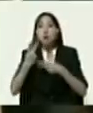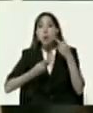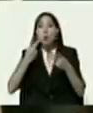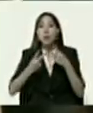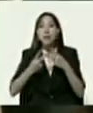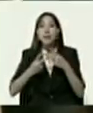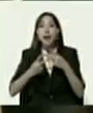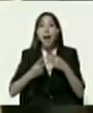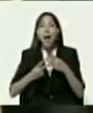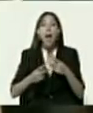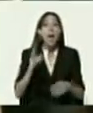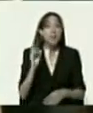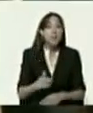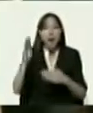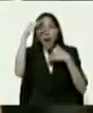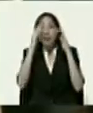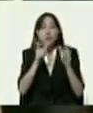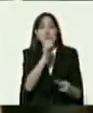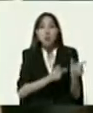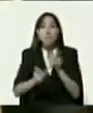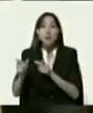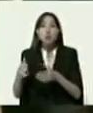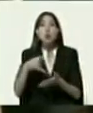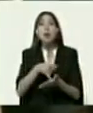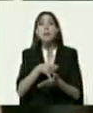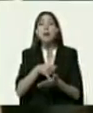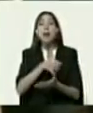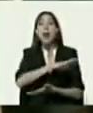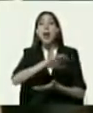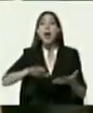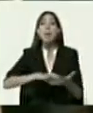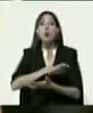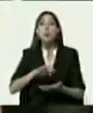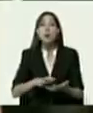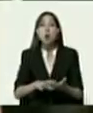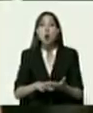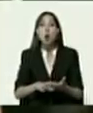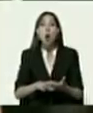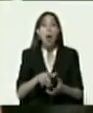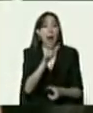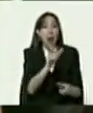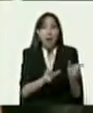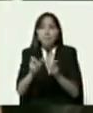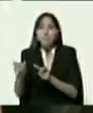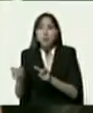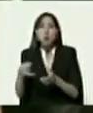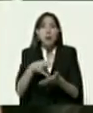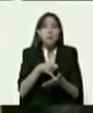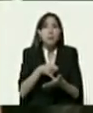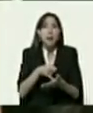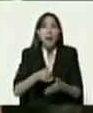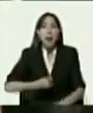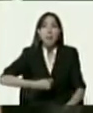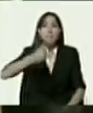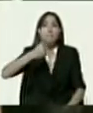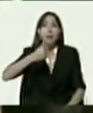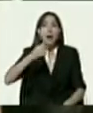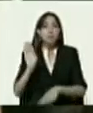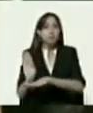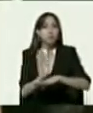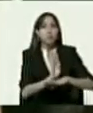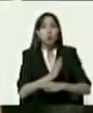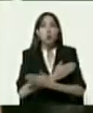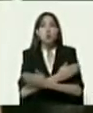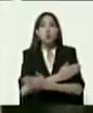de atención a las víctimas del bloqueo y la guerra económica, y estamos yendo a esas poblaciones vulnerables, las más afectadas por estas medidas